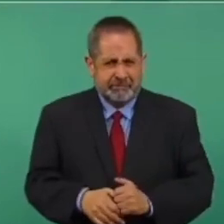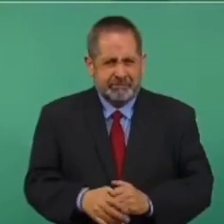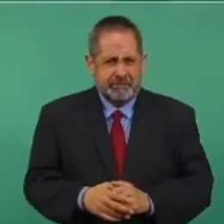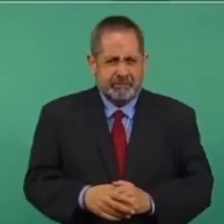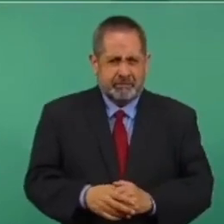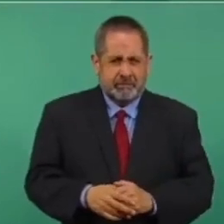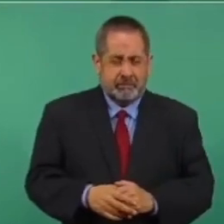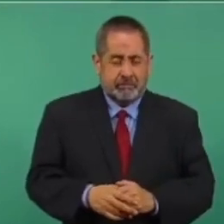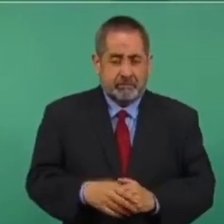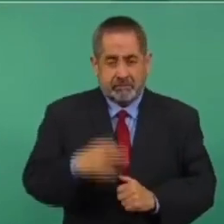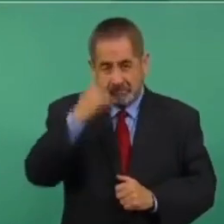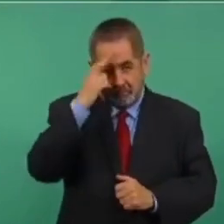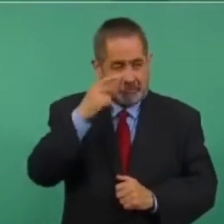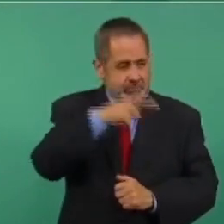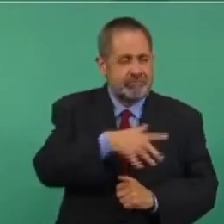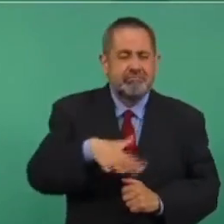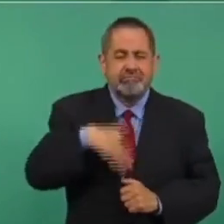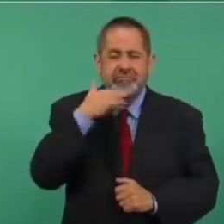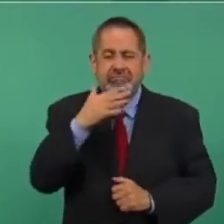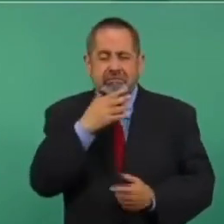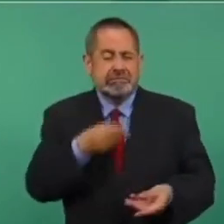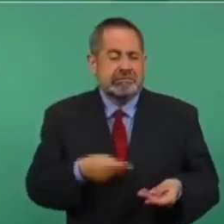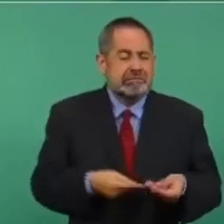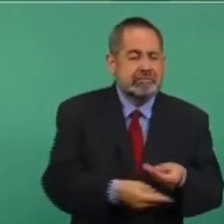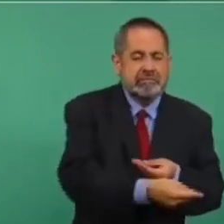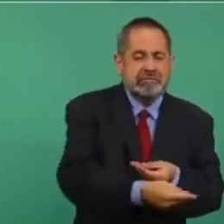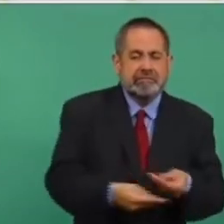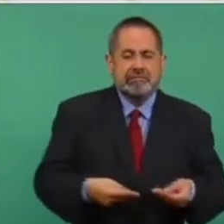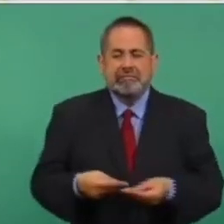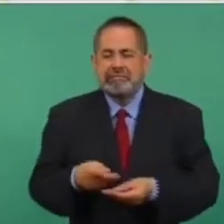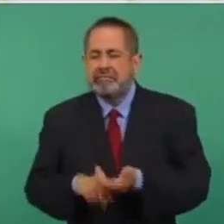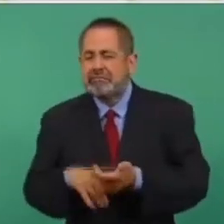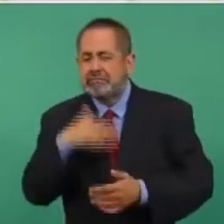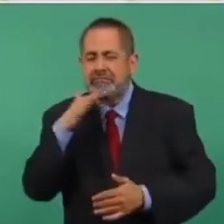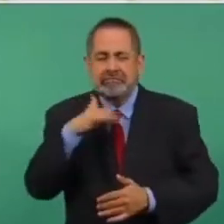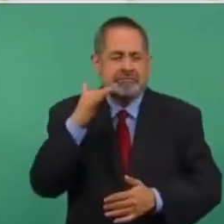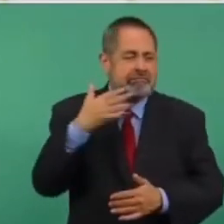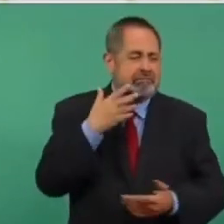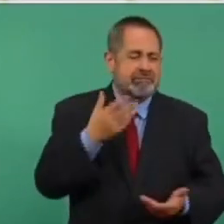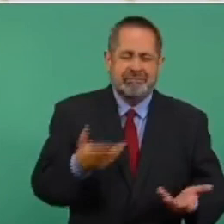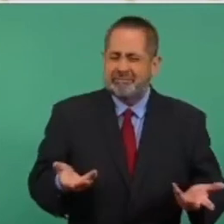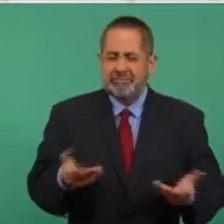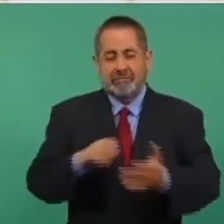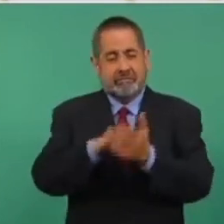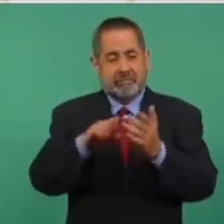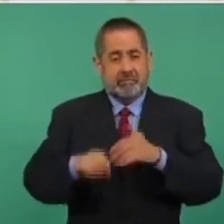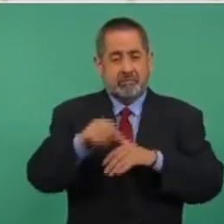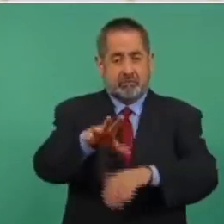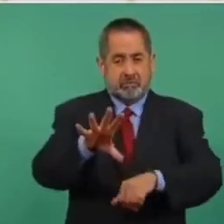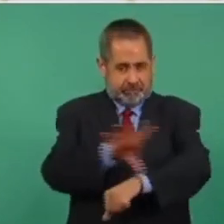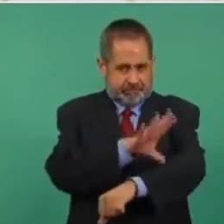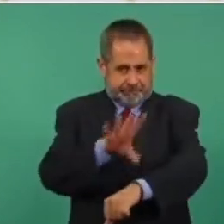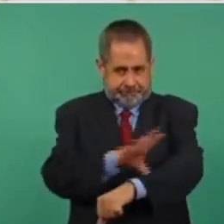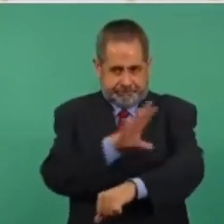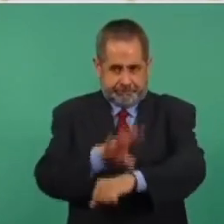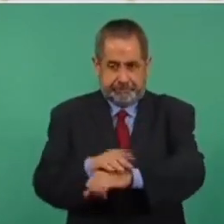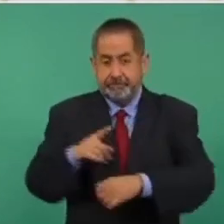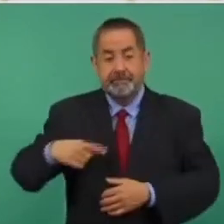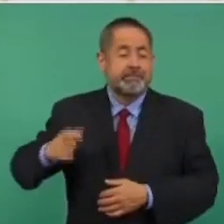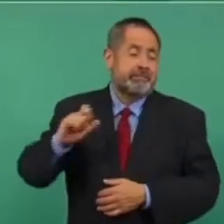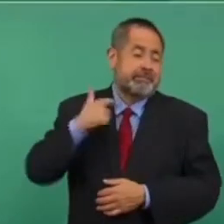porque todo era trafique. Hablando de concesiones eléctricas, por ejemplo, les dieron permiso